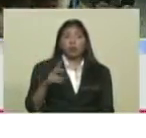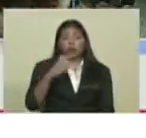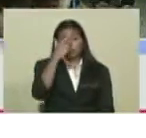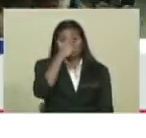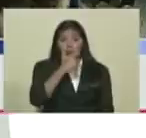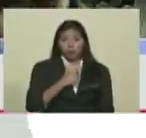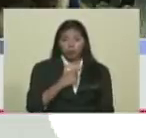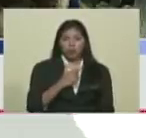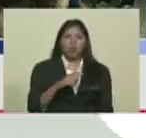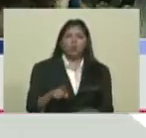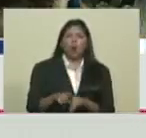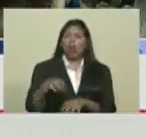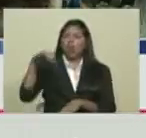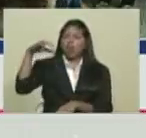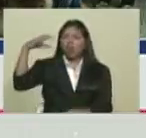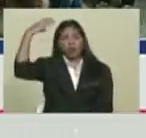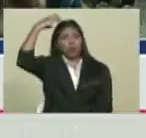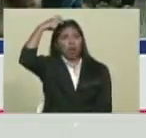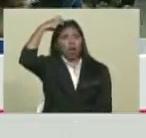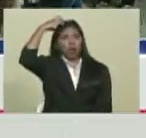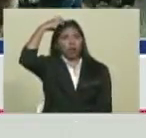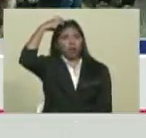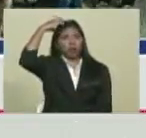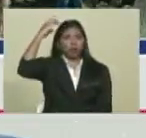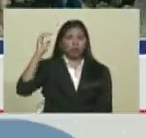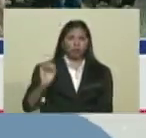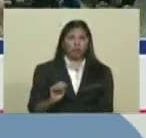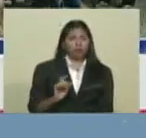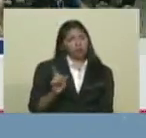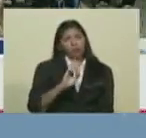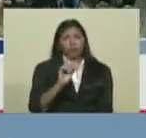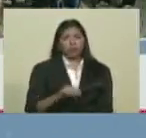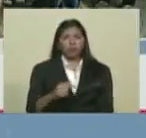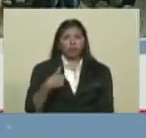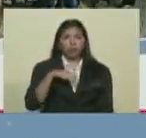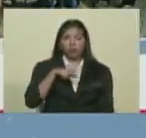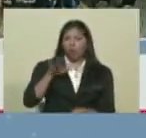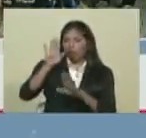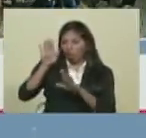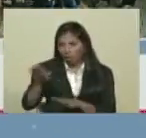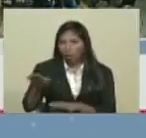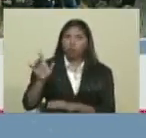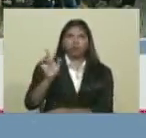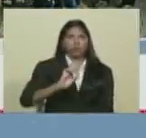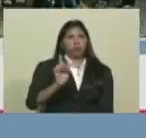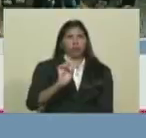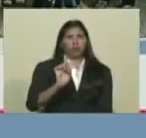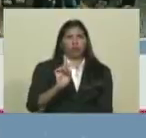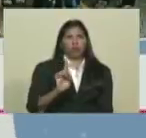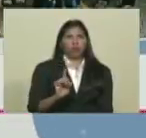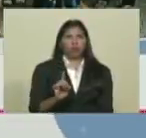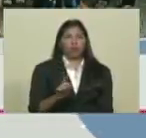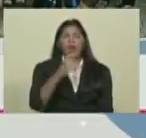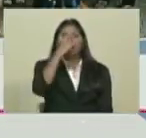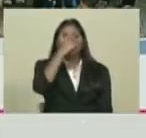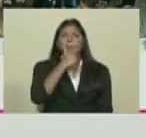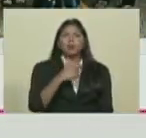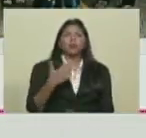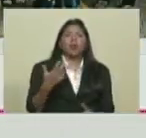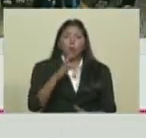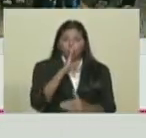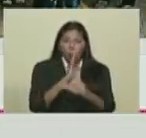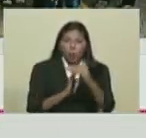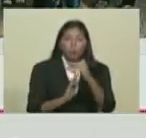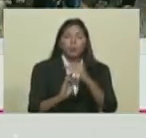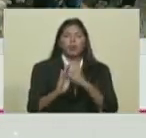no es un rey. No es un rey al cual hay que hincarse. No, el soberano en Venezuela es el pueblo humilde,